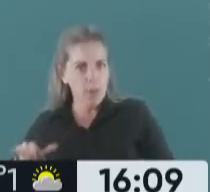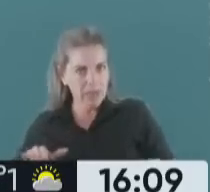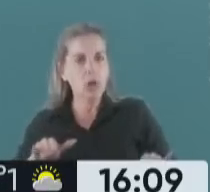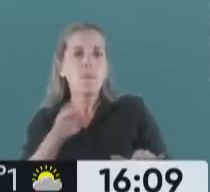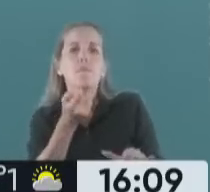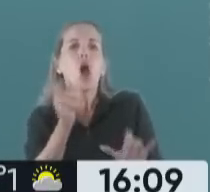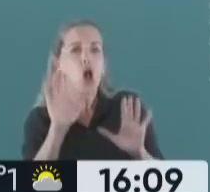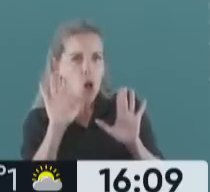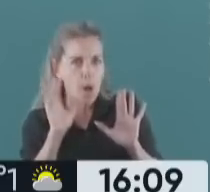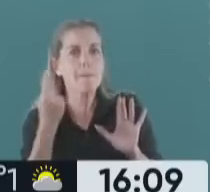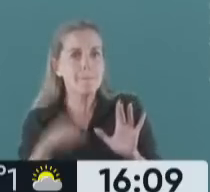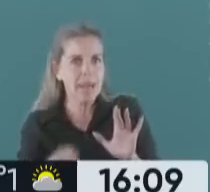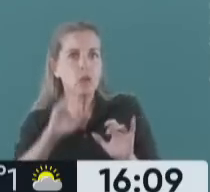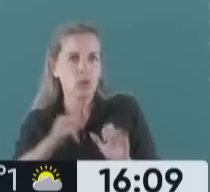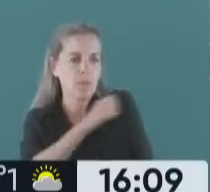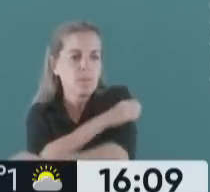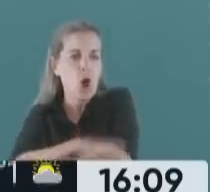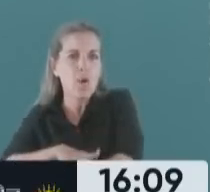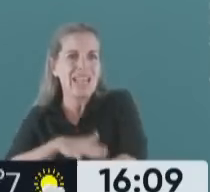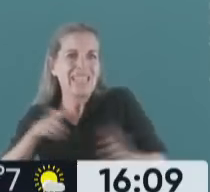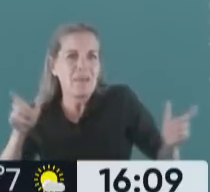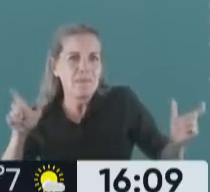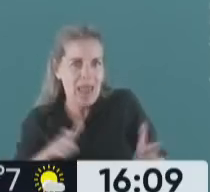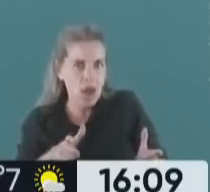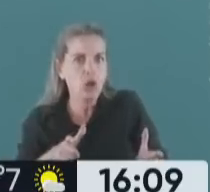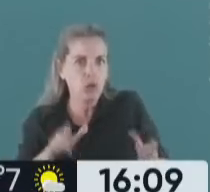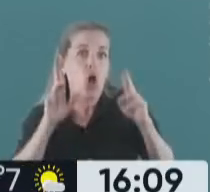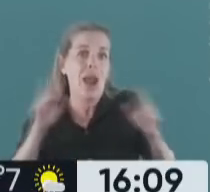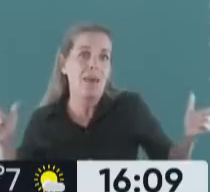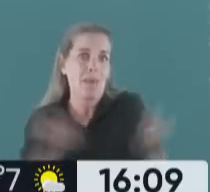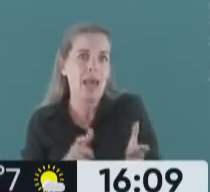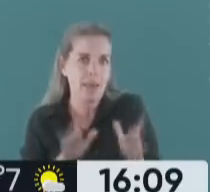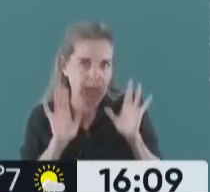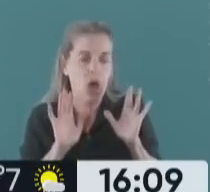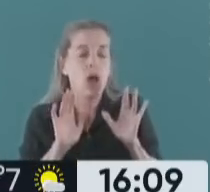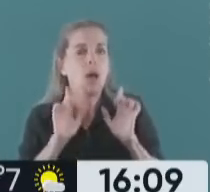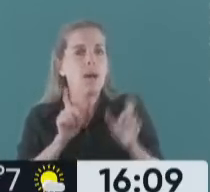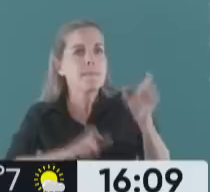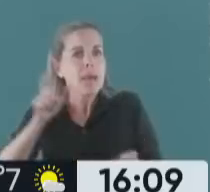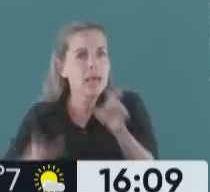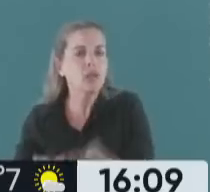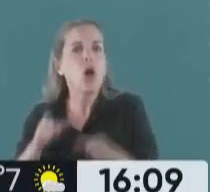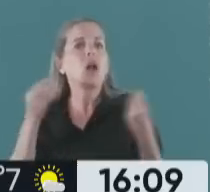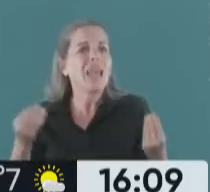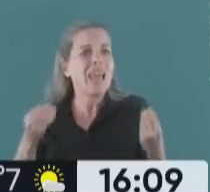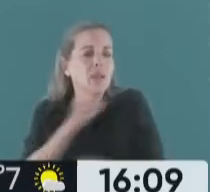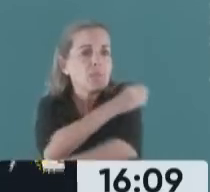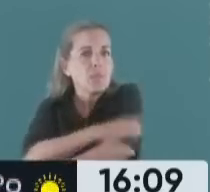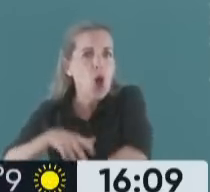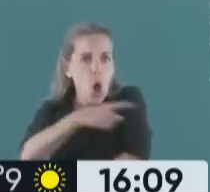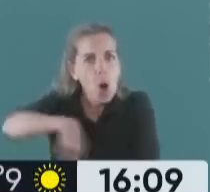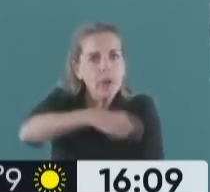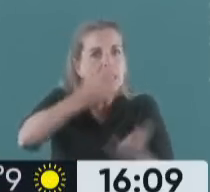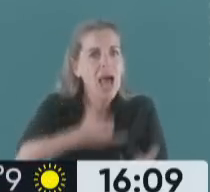ha disminuido. Querríamos que disminuya más rápido, pero también para todas esas personas que están en situación de pobreza existen una cantidad